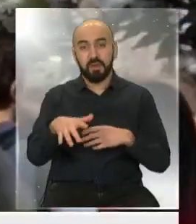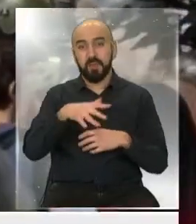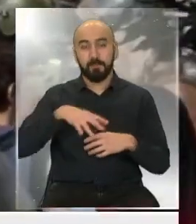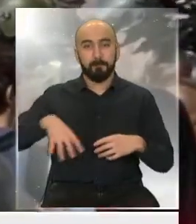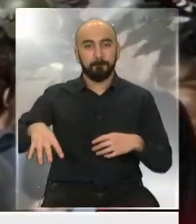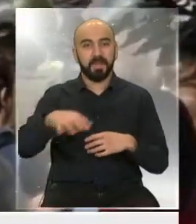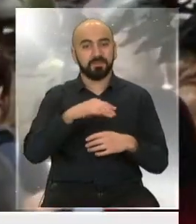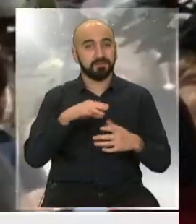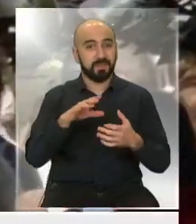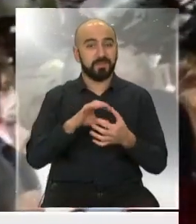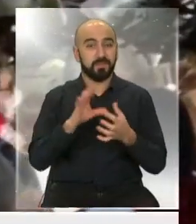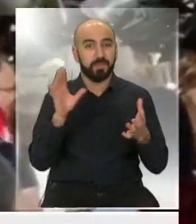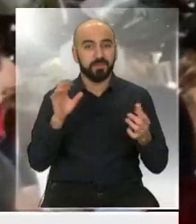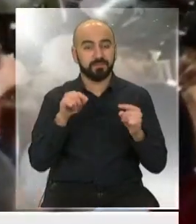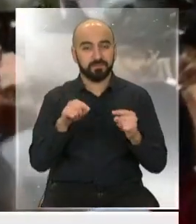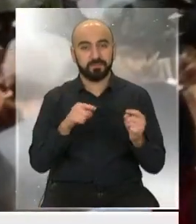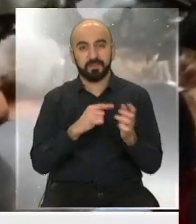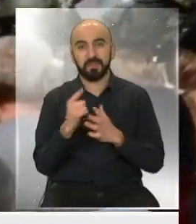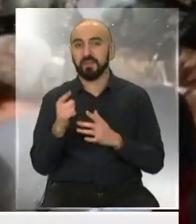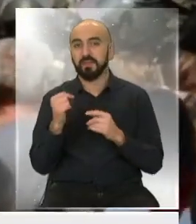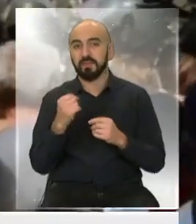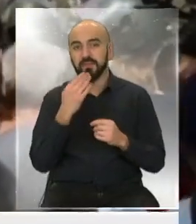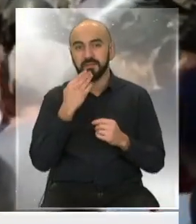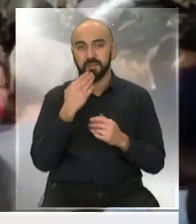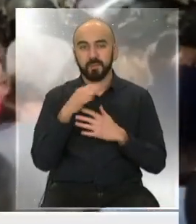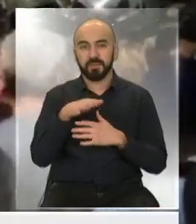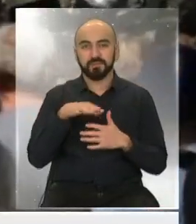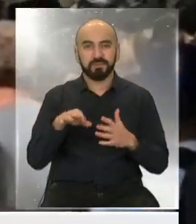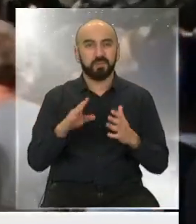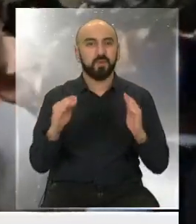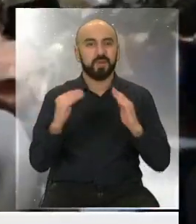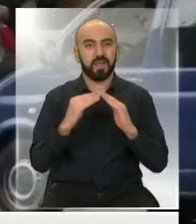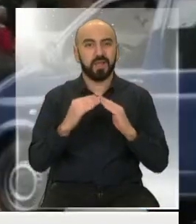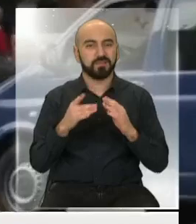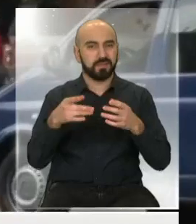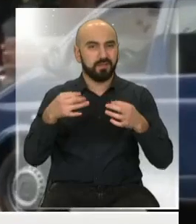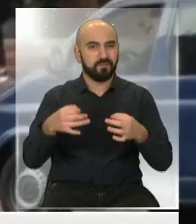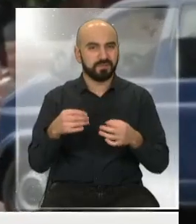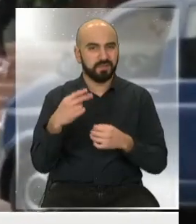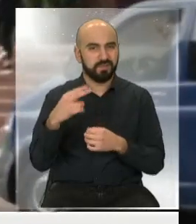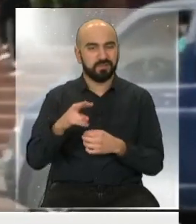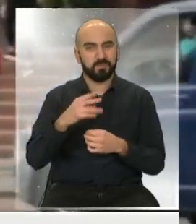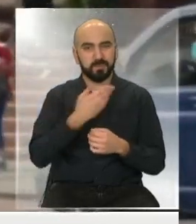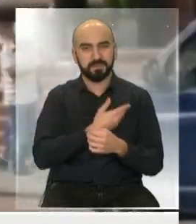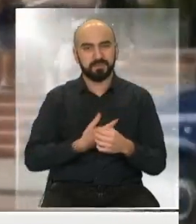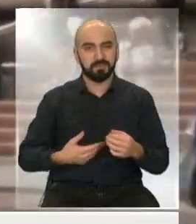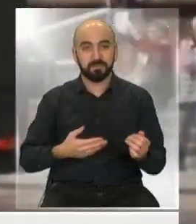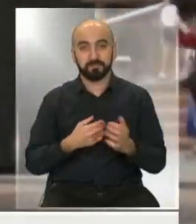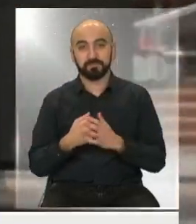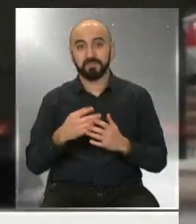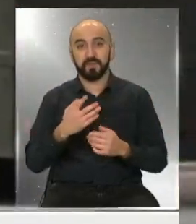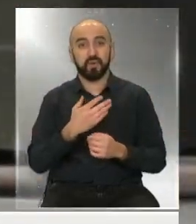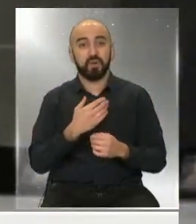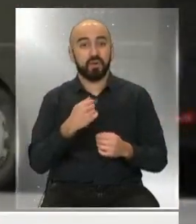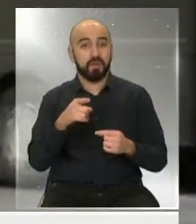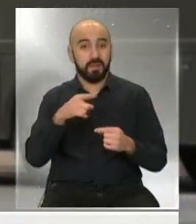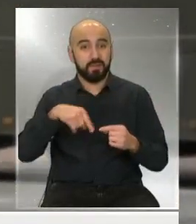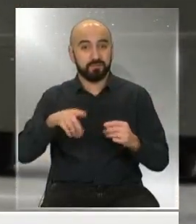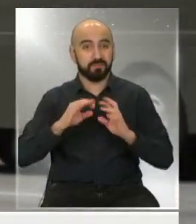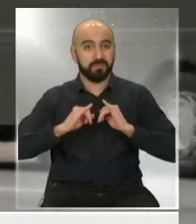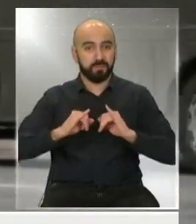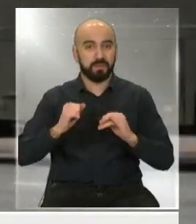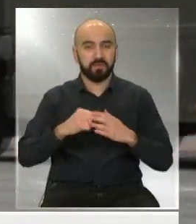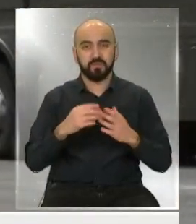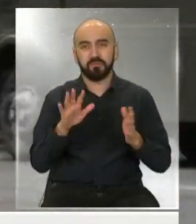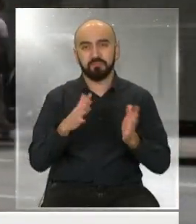de la Independencia y por las inmediaciones de la residencia oficial del mandatario. Según fuentes de gobierno, al menos